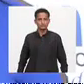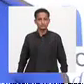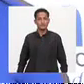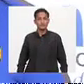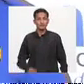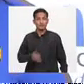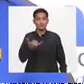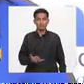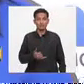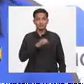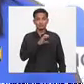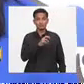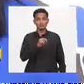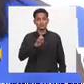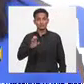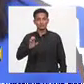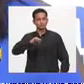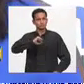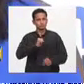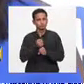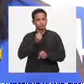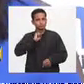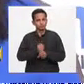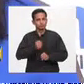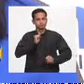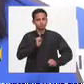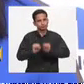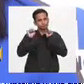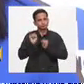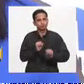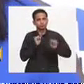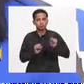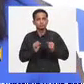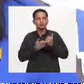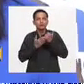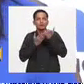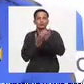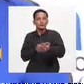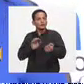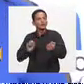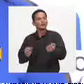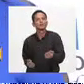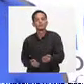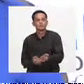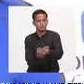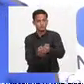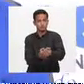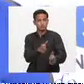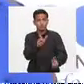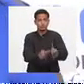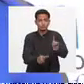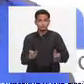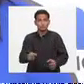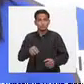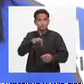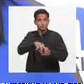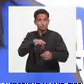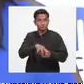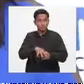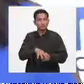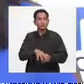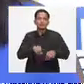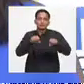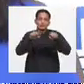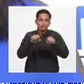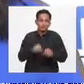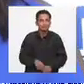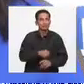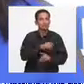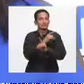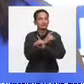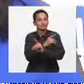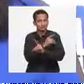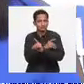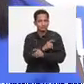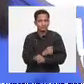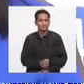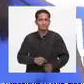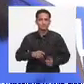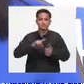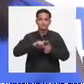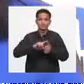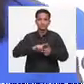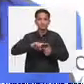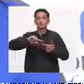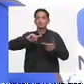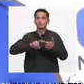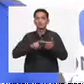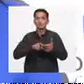sentido el Consejo Nacional electoral está trabajando activamente para promover el derecho al sufragio de los grupos de atención prioritaria